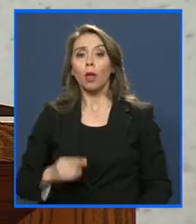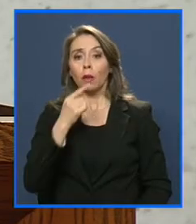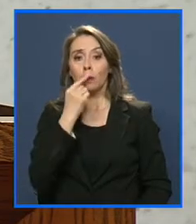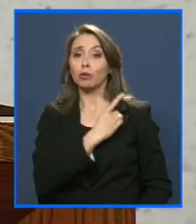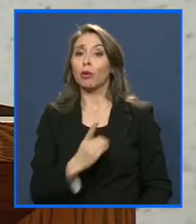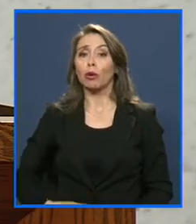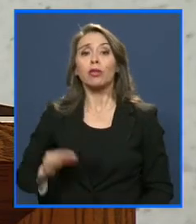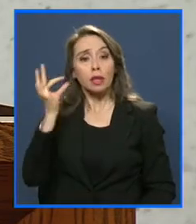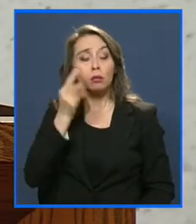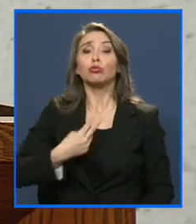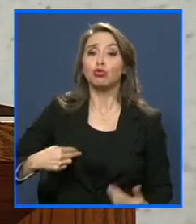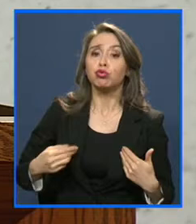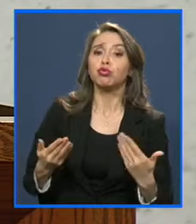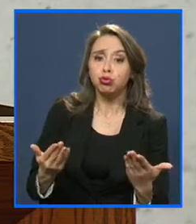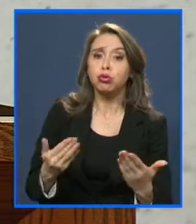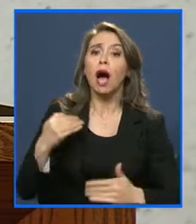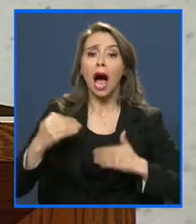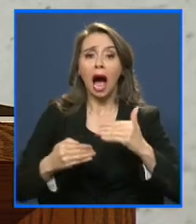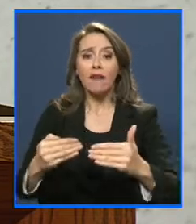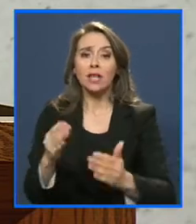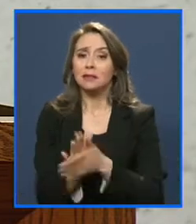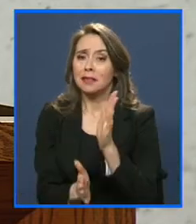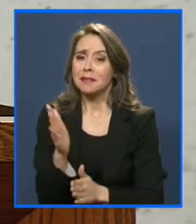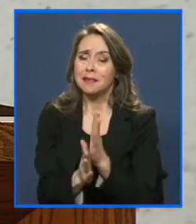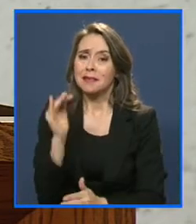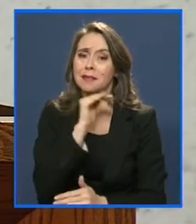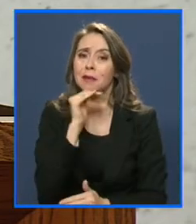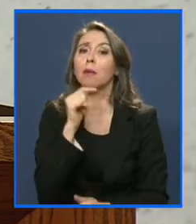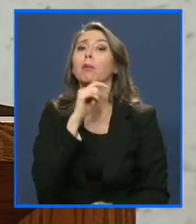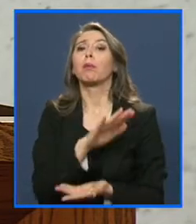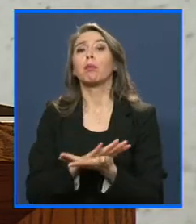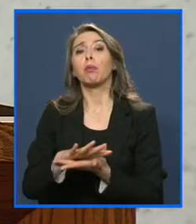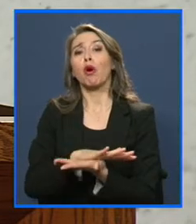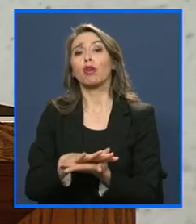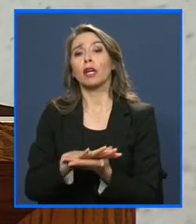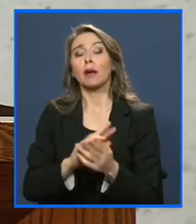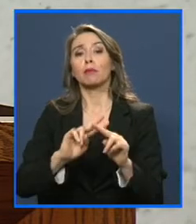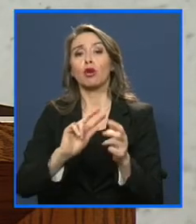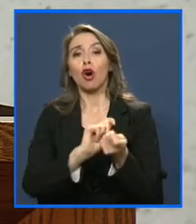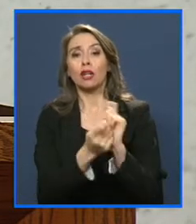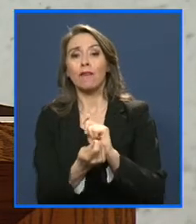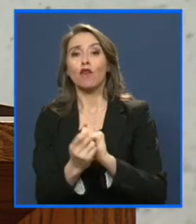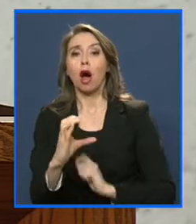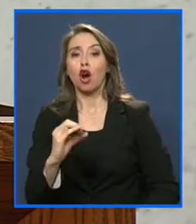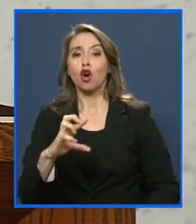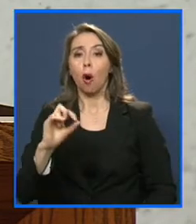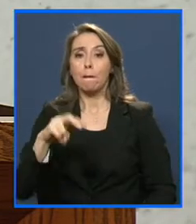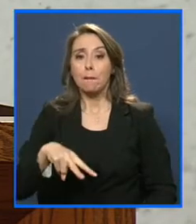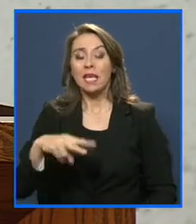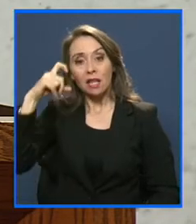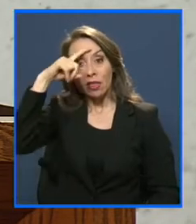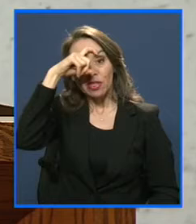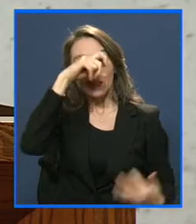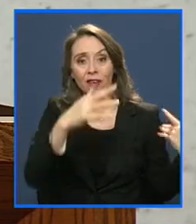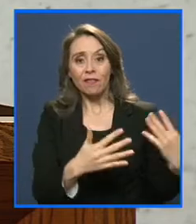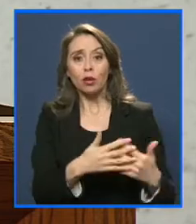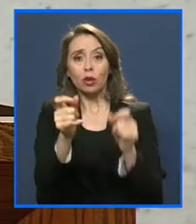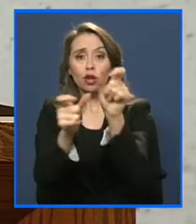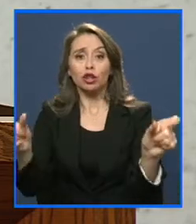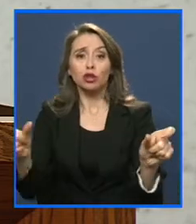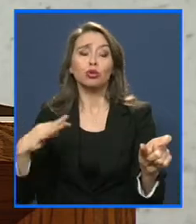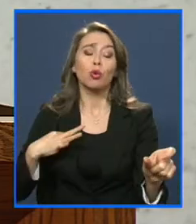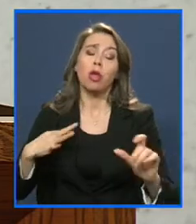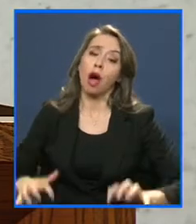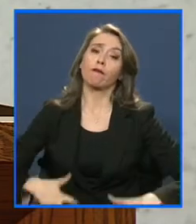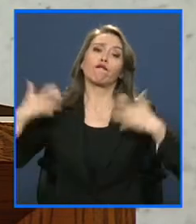estamos disponibles a avanzar con celeridad por ejemplo en las reformas del compin que por sus dificultades ofrece la ciudadanía y